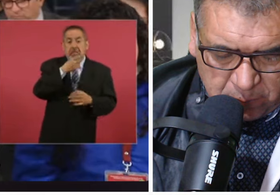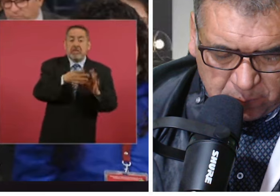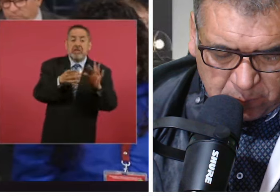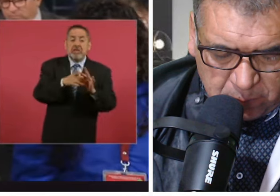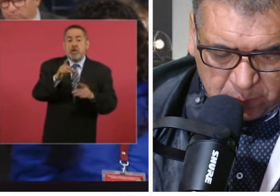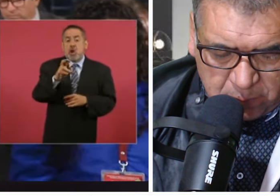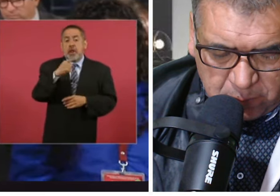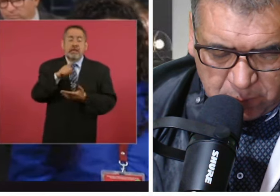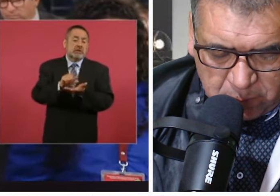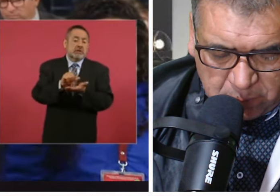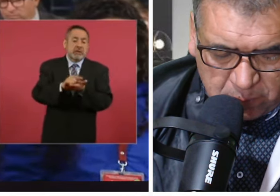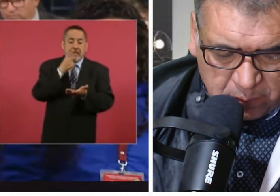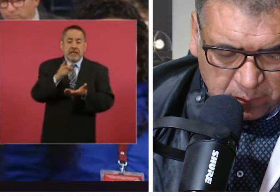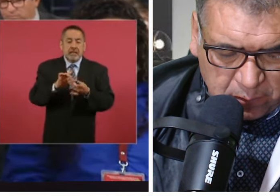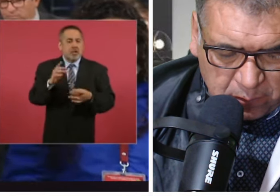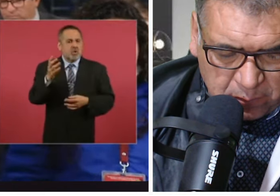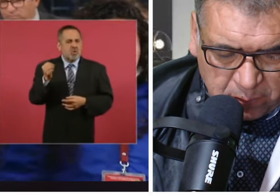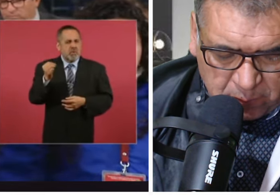de Mola en Twitter tiene